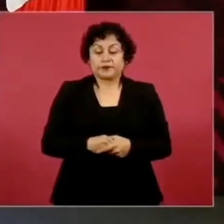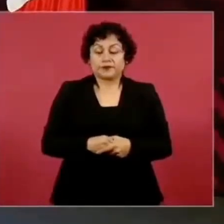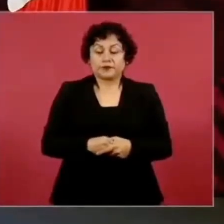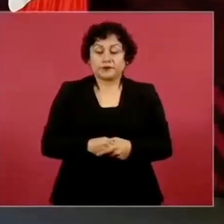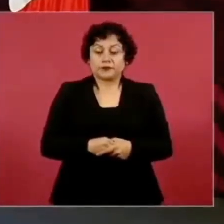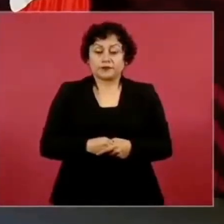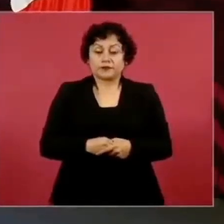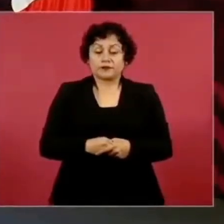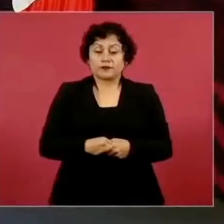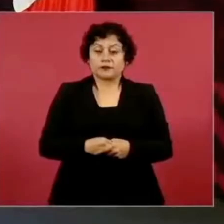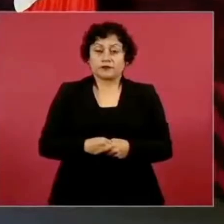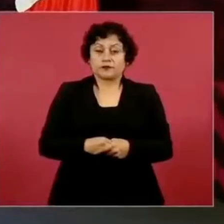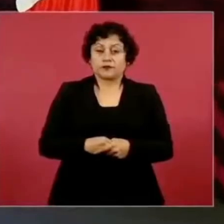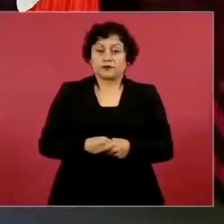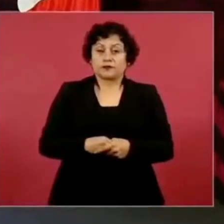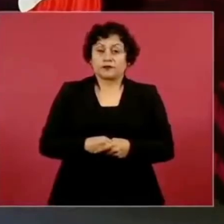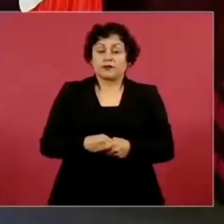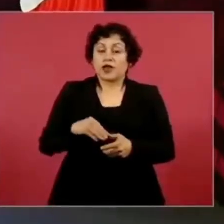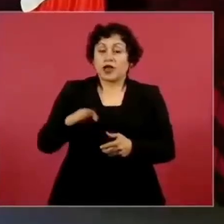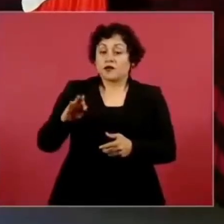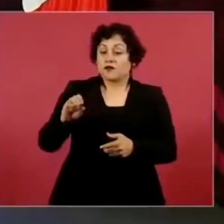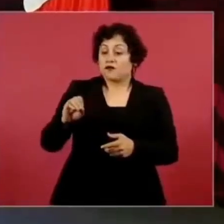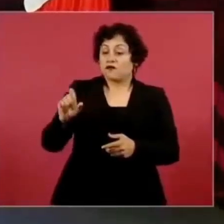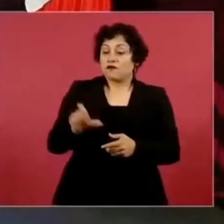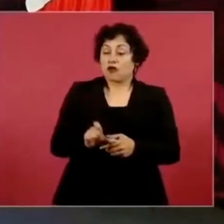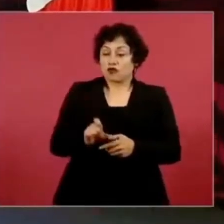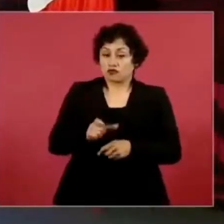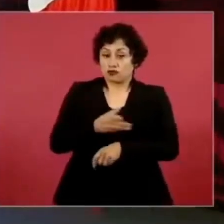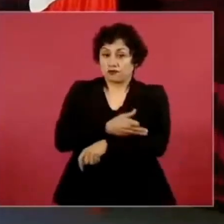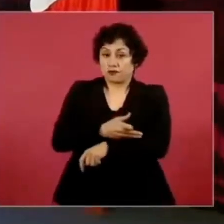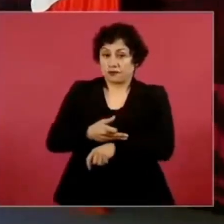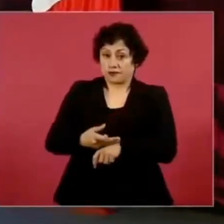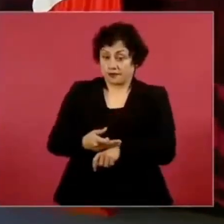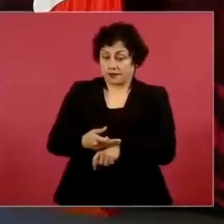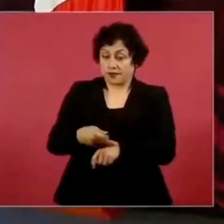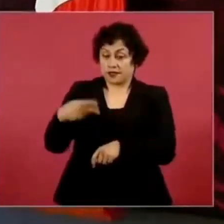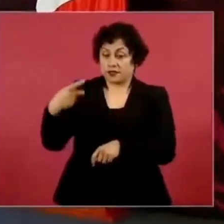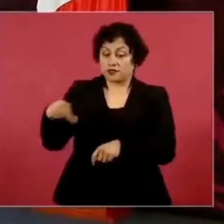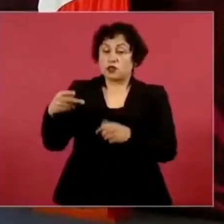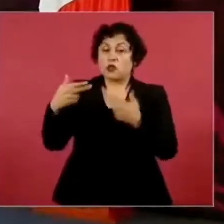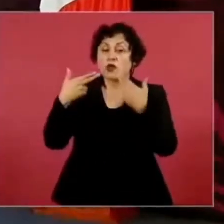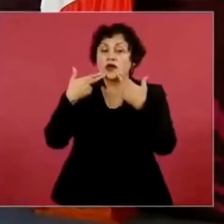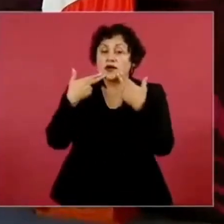se entregó a los campesinos en la época de General Cárdenas,